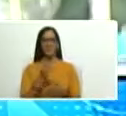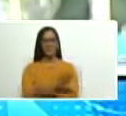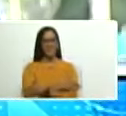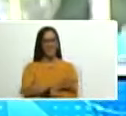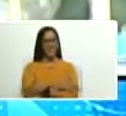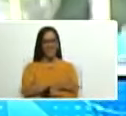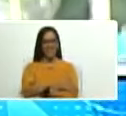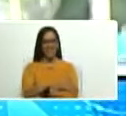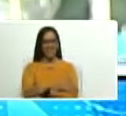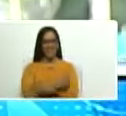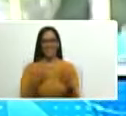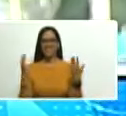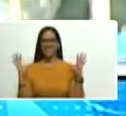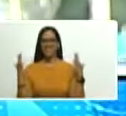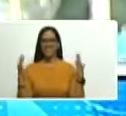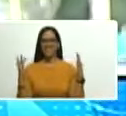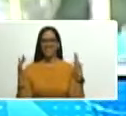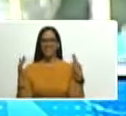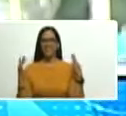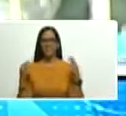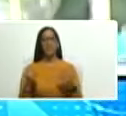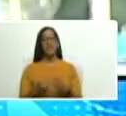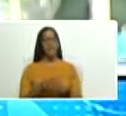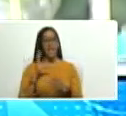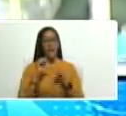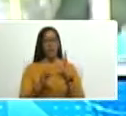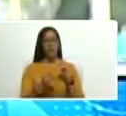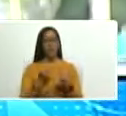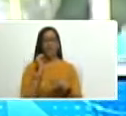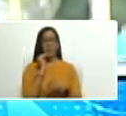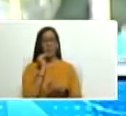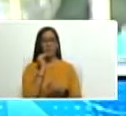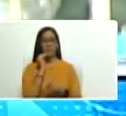Felicidades. Y hablando de juventud,